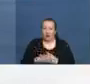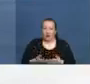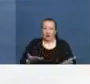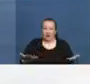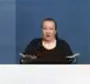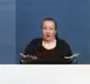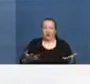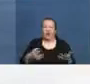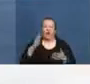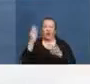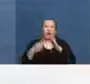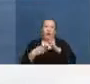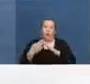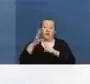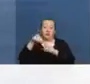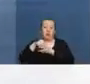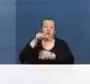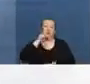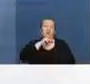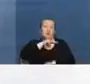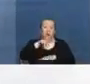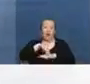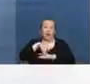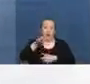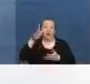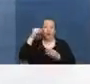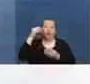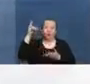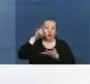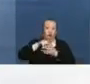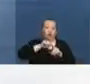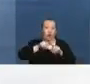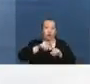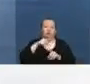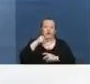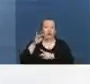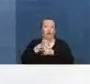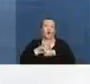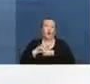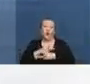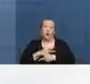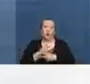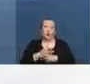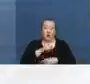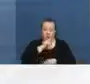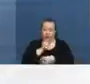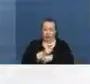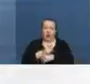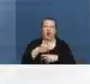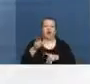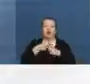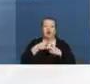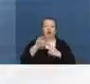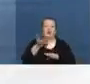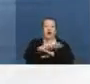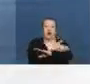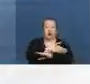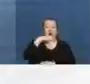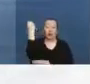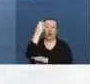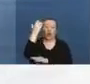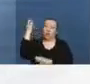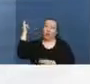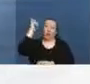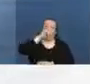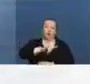la base de manta cuidaba todo el territorio nacional con medios si fuera cierto hubiera detectado por los aviones colombianos que entraron en el 2008 bombilla